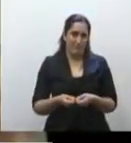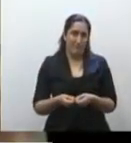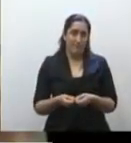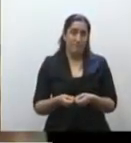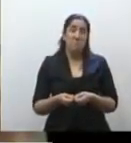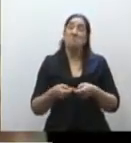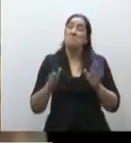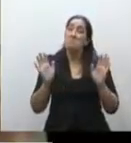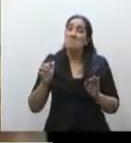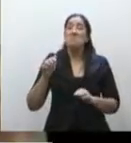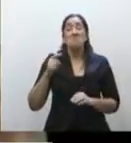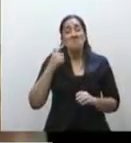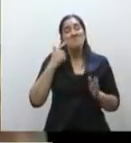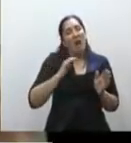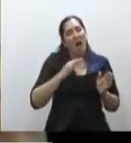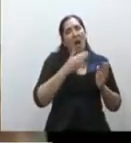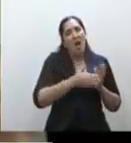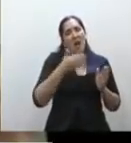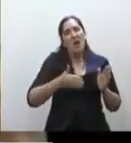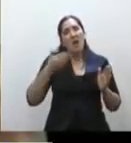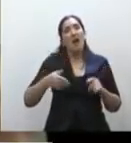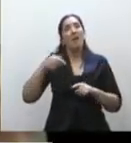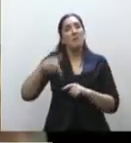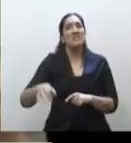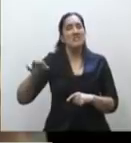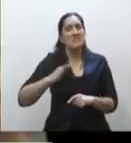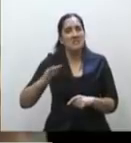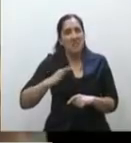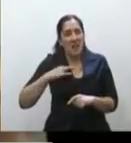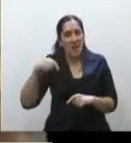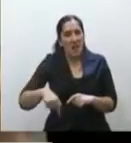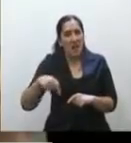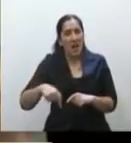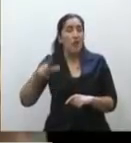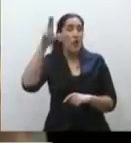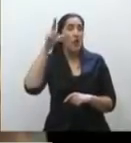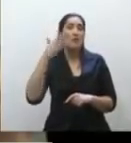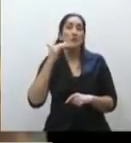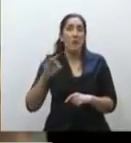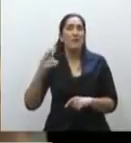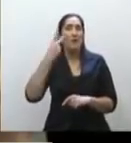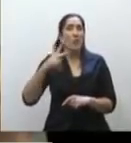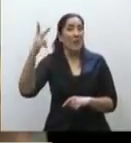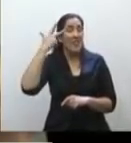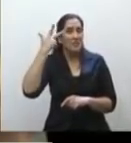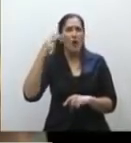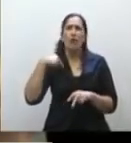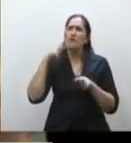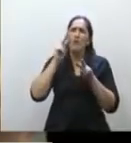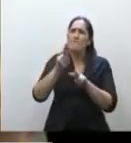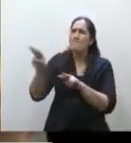Pero sin embargo, este año, este 8 de marzo del año 2018, pudo observarse